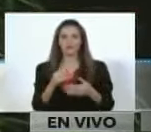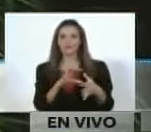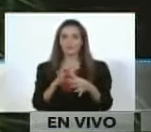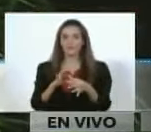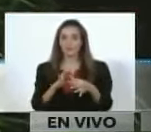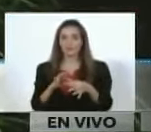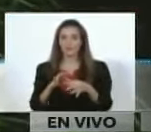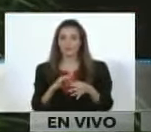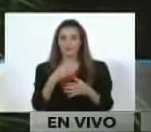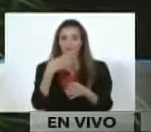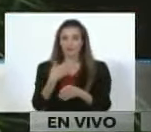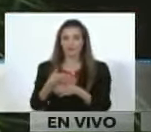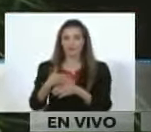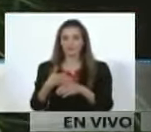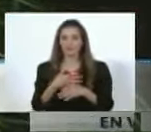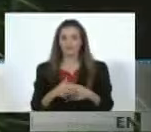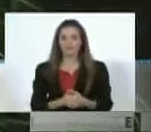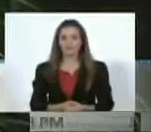socialización.